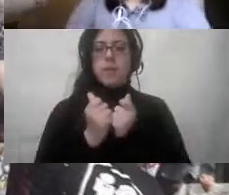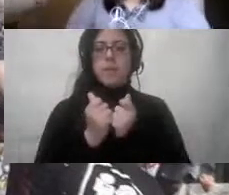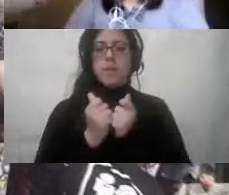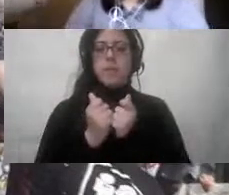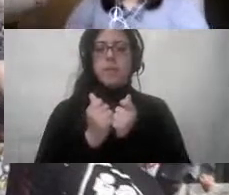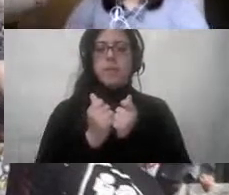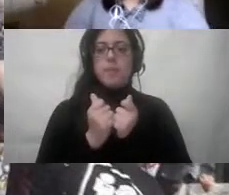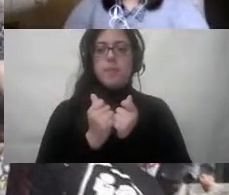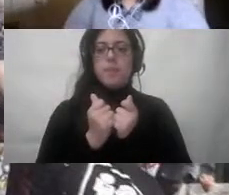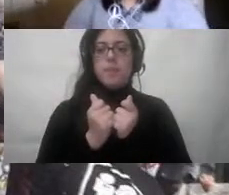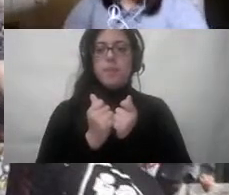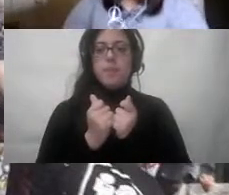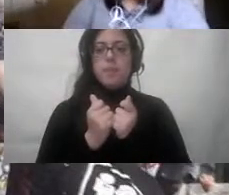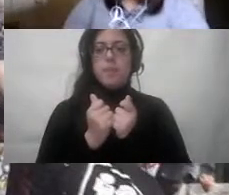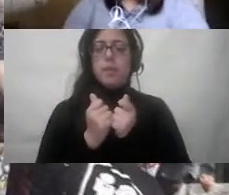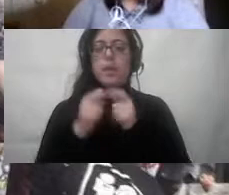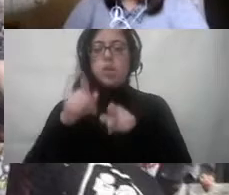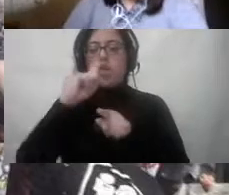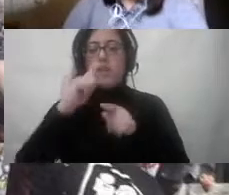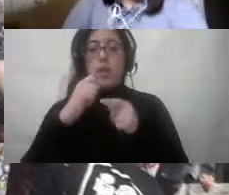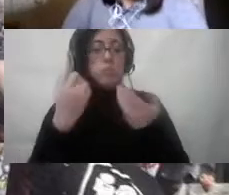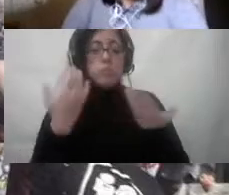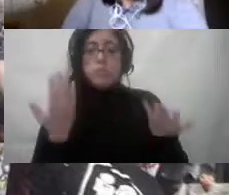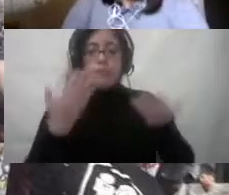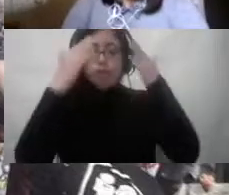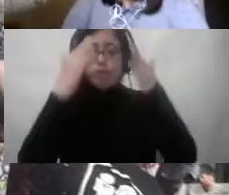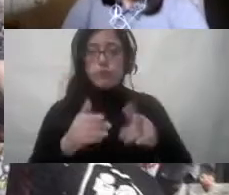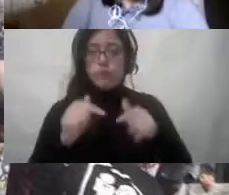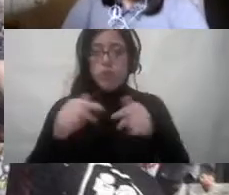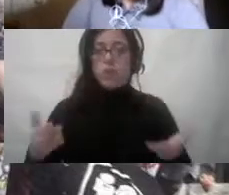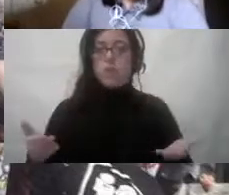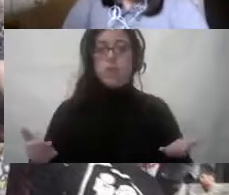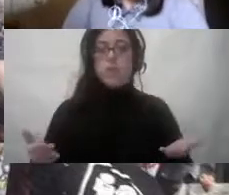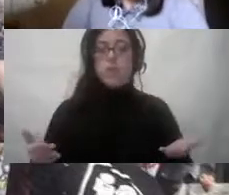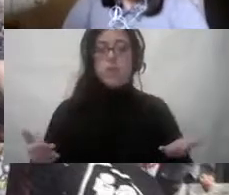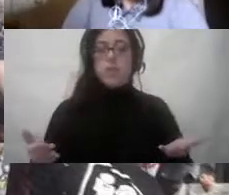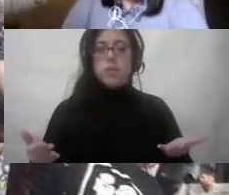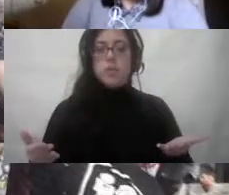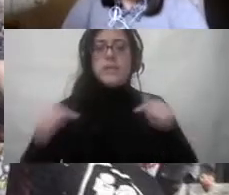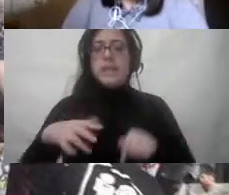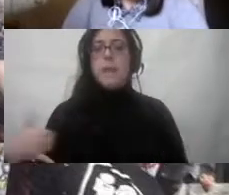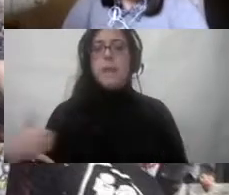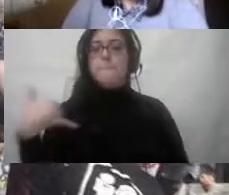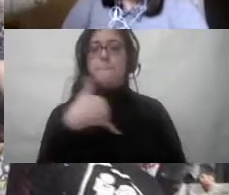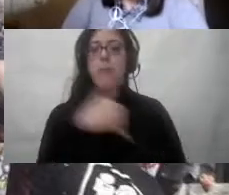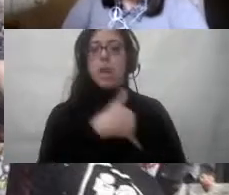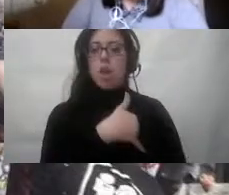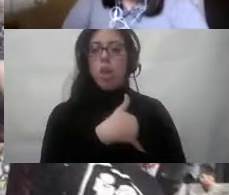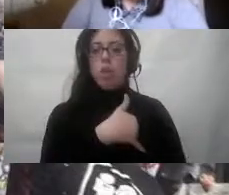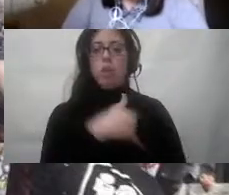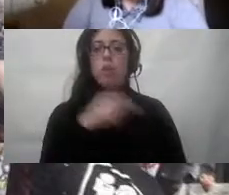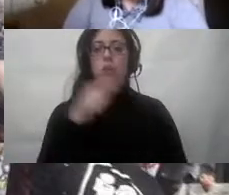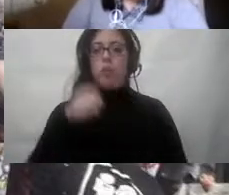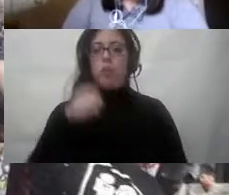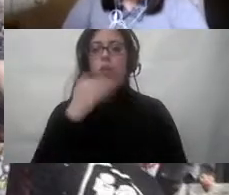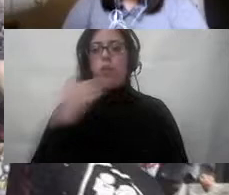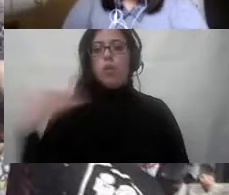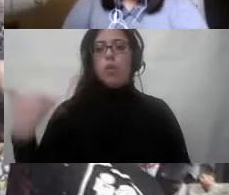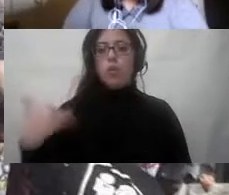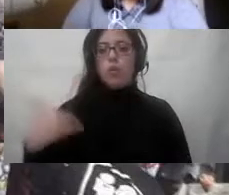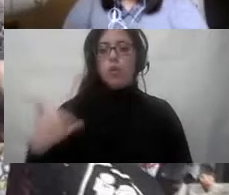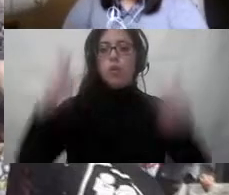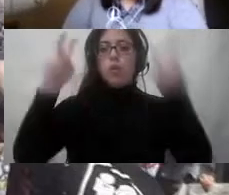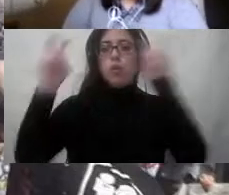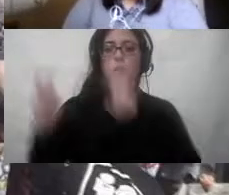y actitudes es central en esta época, en este periodo. Y es importante en contextos de